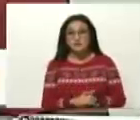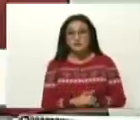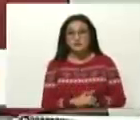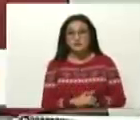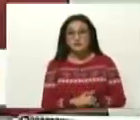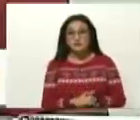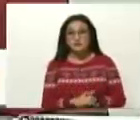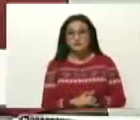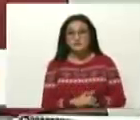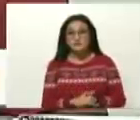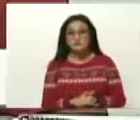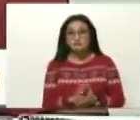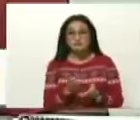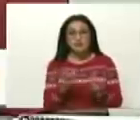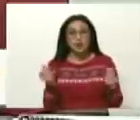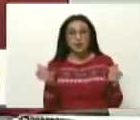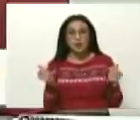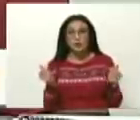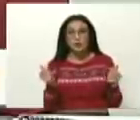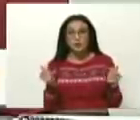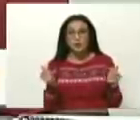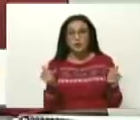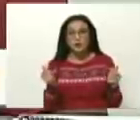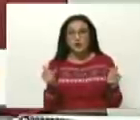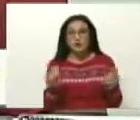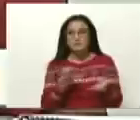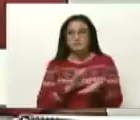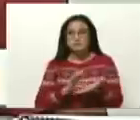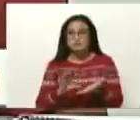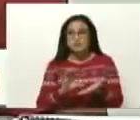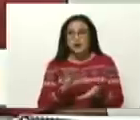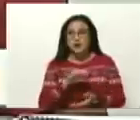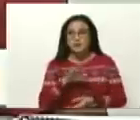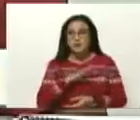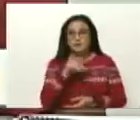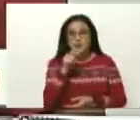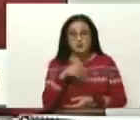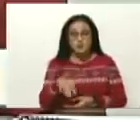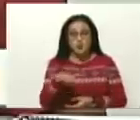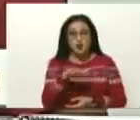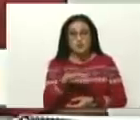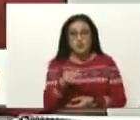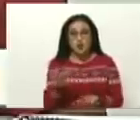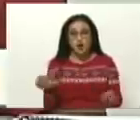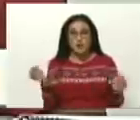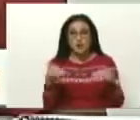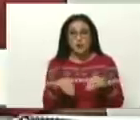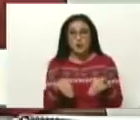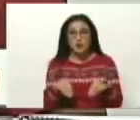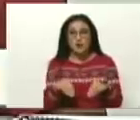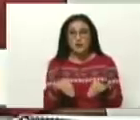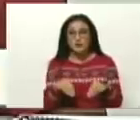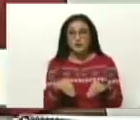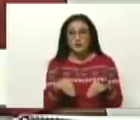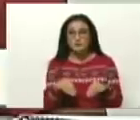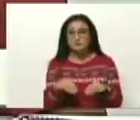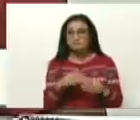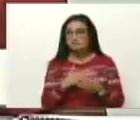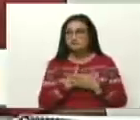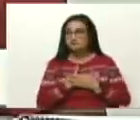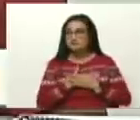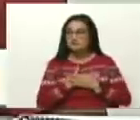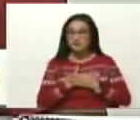terminar desapareciendo. Son unos recursos que son de nuestro pueblo. Este acuerdo permite la disponibilidad